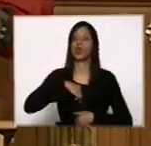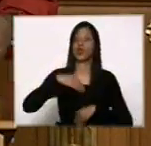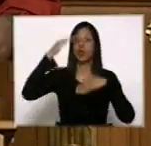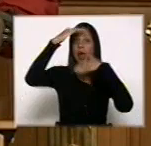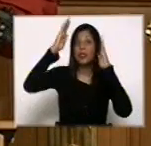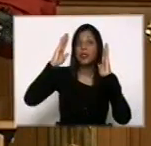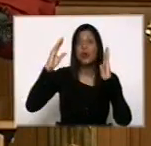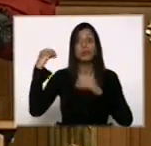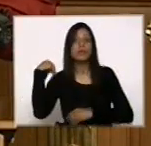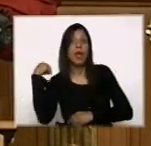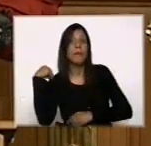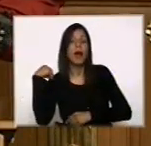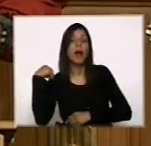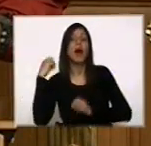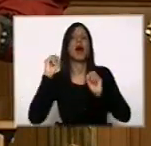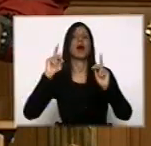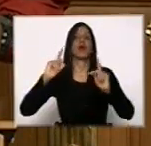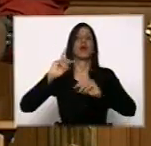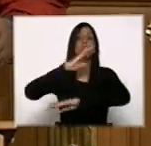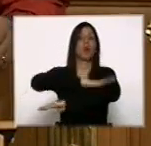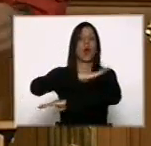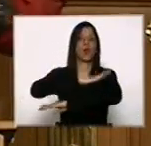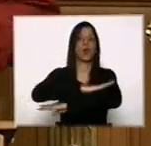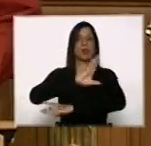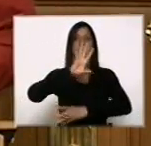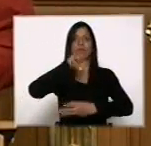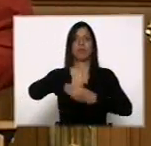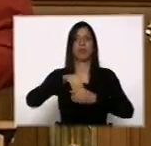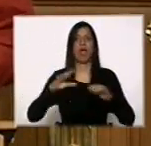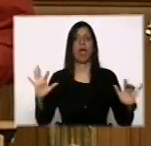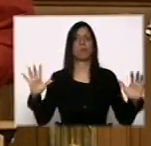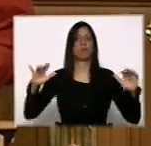llamado a esta